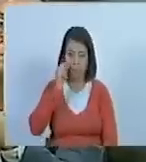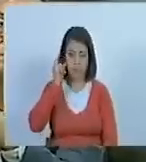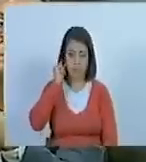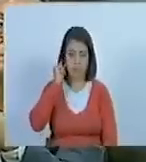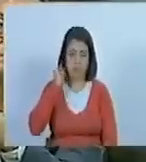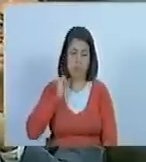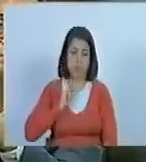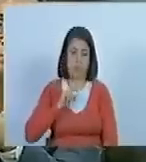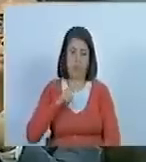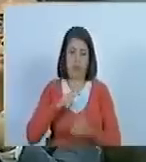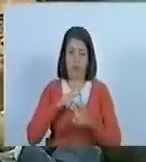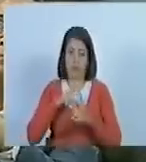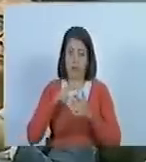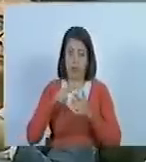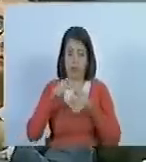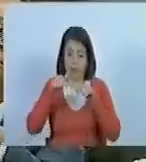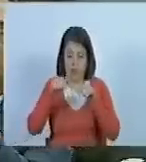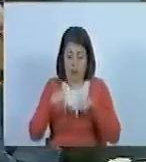Es propicio